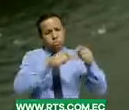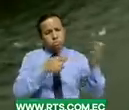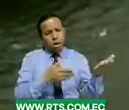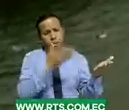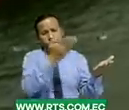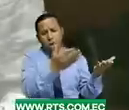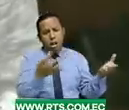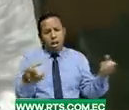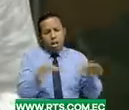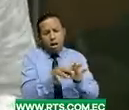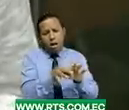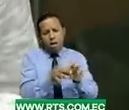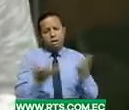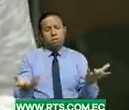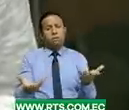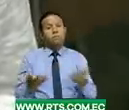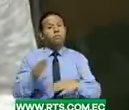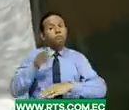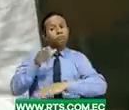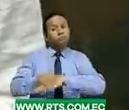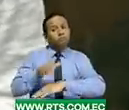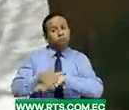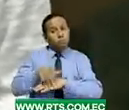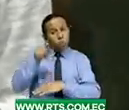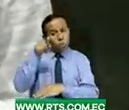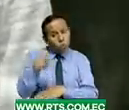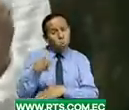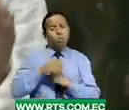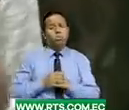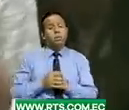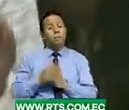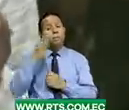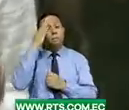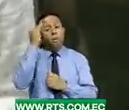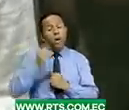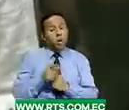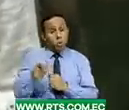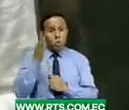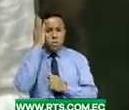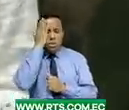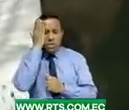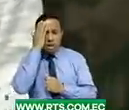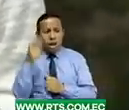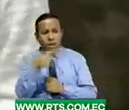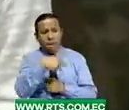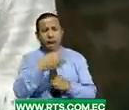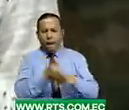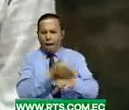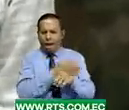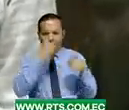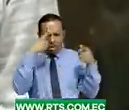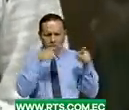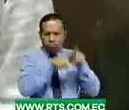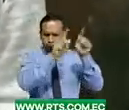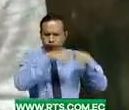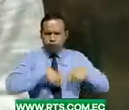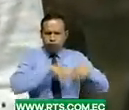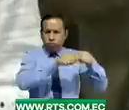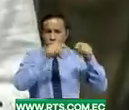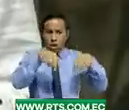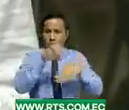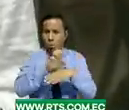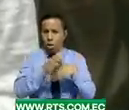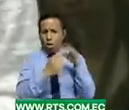Amazonas Tankers. La acusación es en su contra porque, a pesar de conocer que ese contrato era lesivo para los intereses